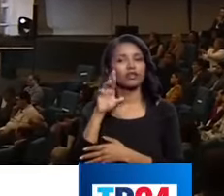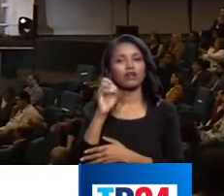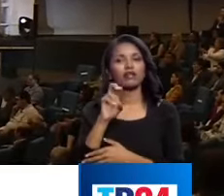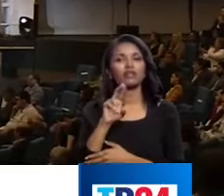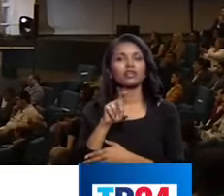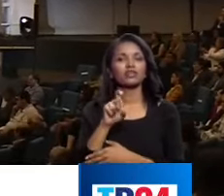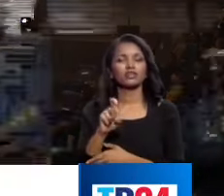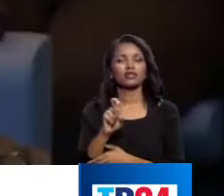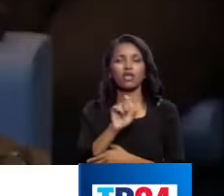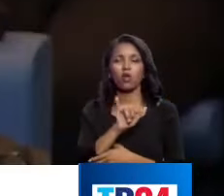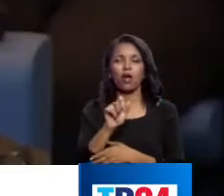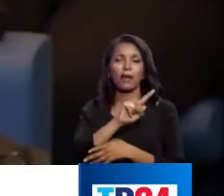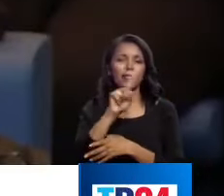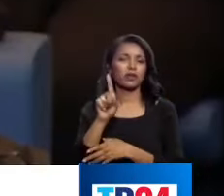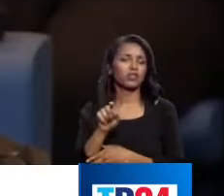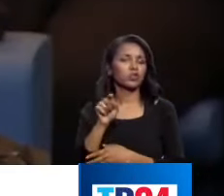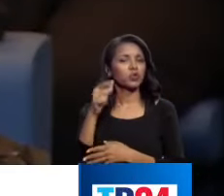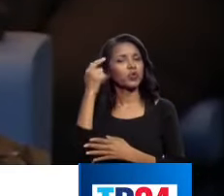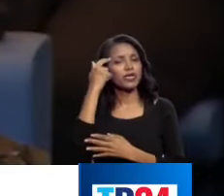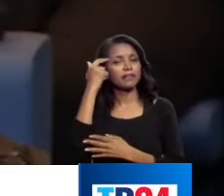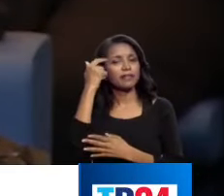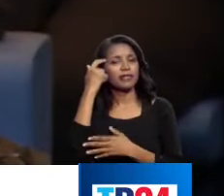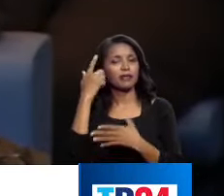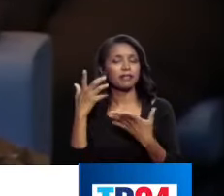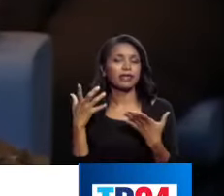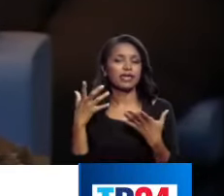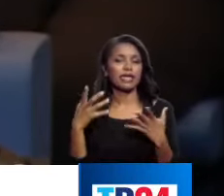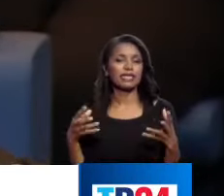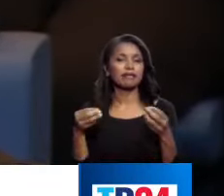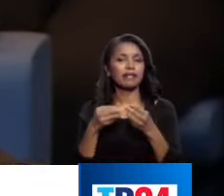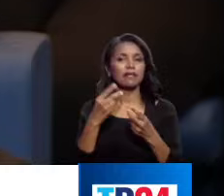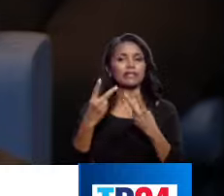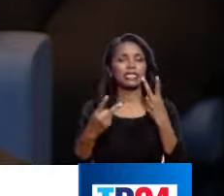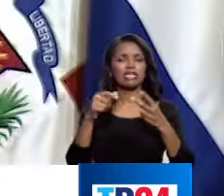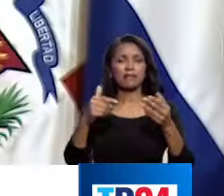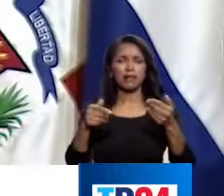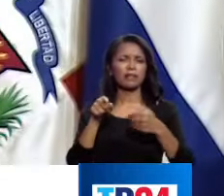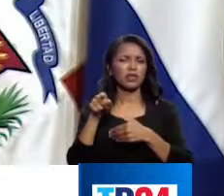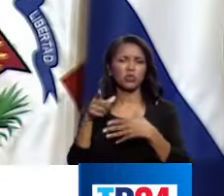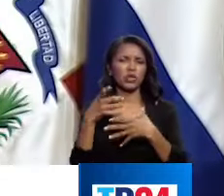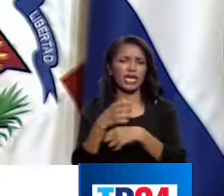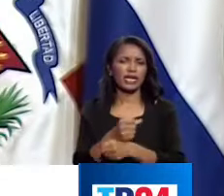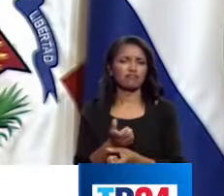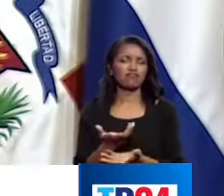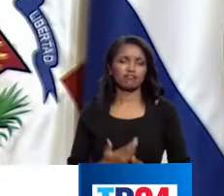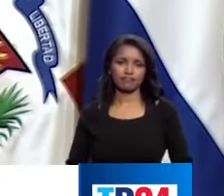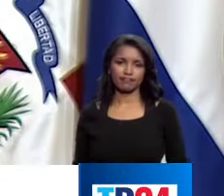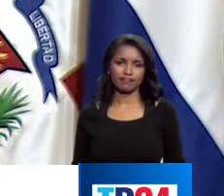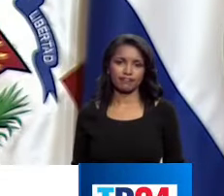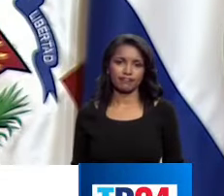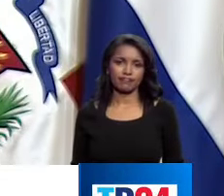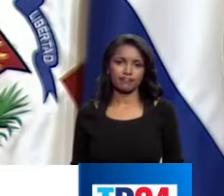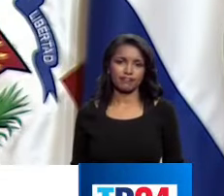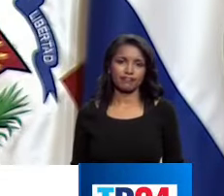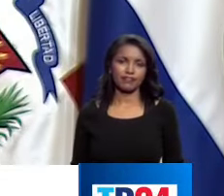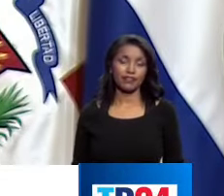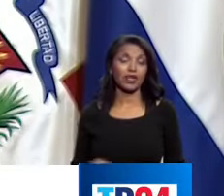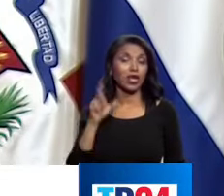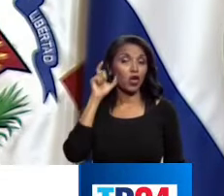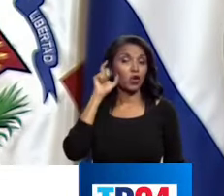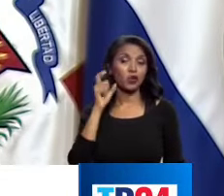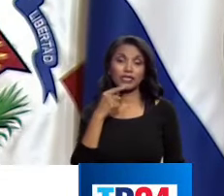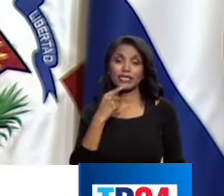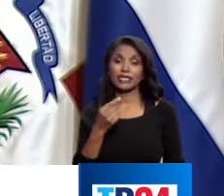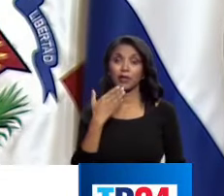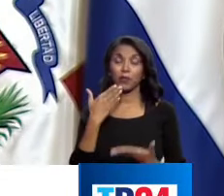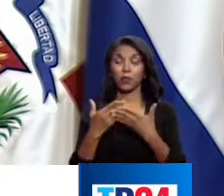misma pregunta: ¿cuál es el plan o estrategia para incrementar el número de visitantes a Panamá? Buenas noches. Para nosotros es